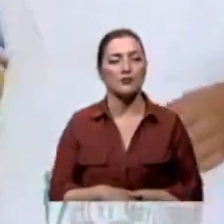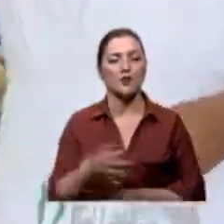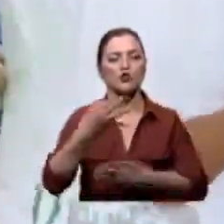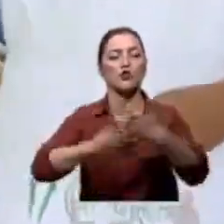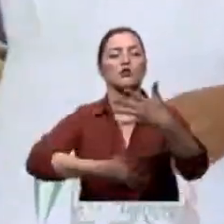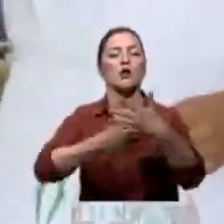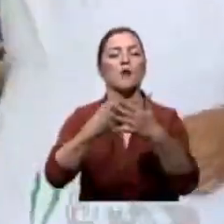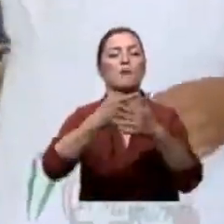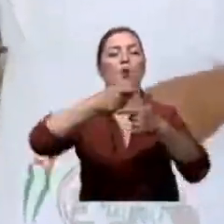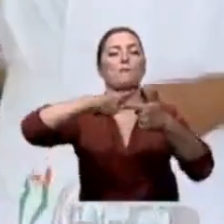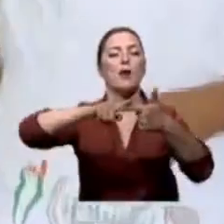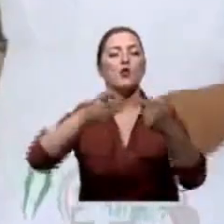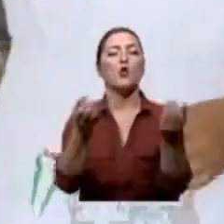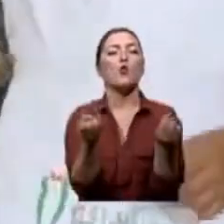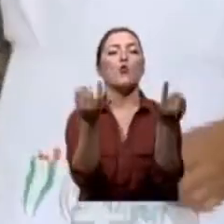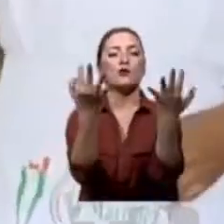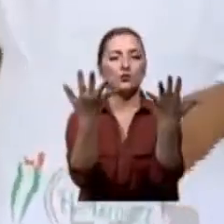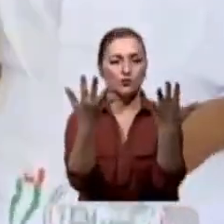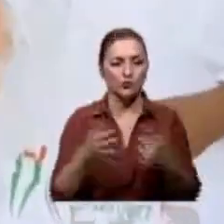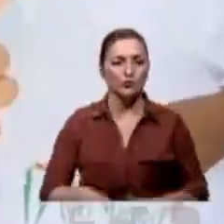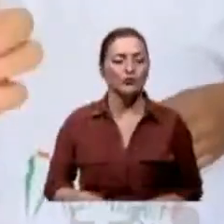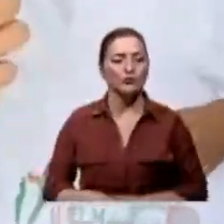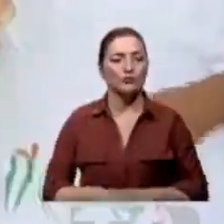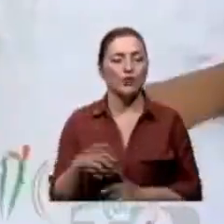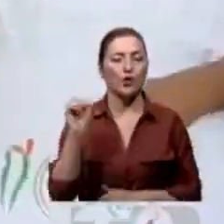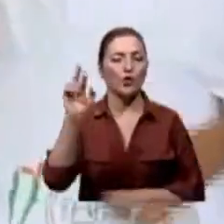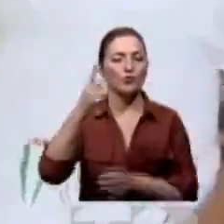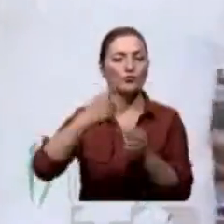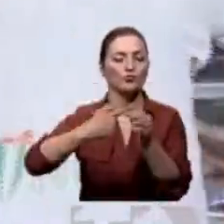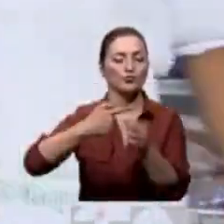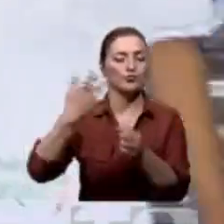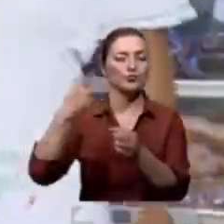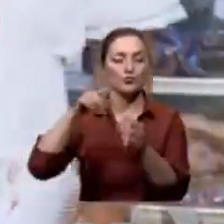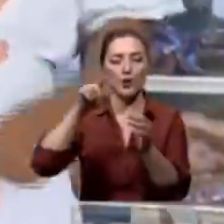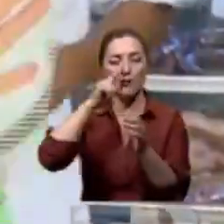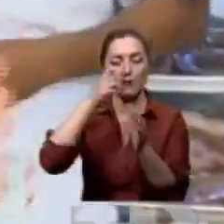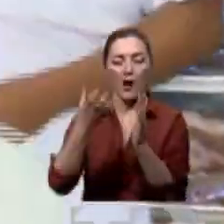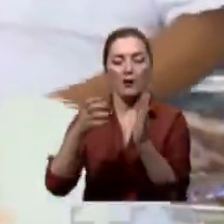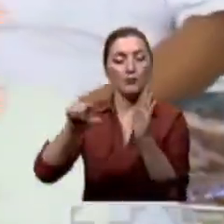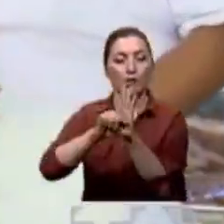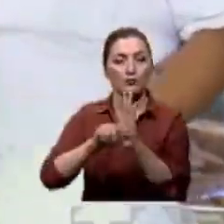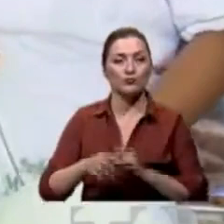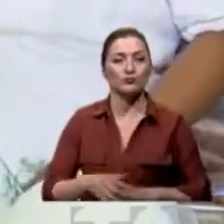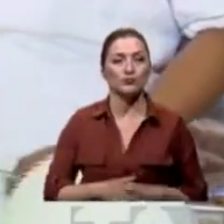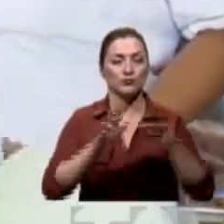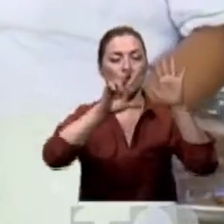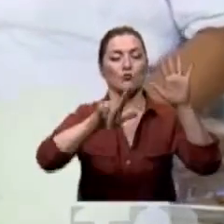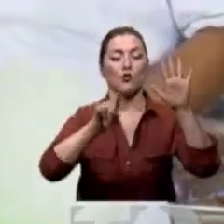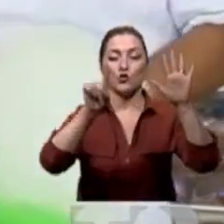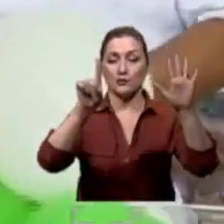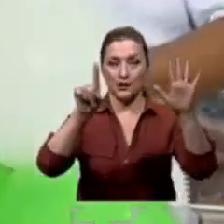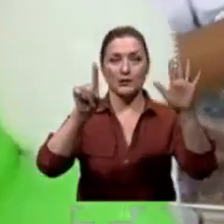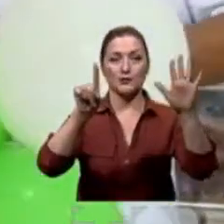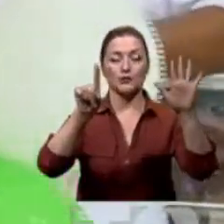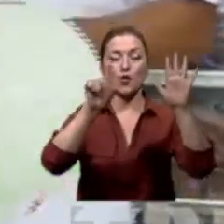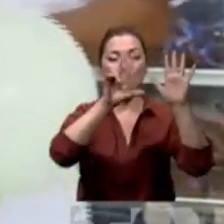favor, el promedio que obtiene panificadora El Marqués ubicada en el sur de Quito? Producción... 8.6 acaba